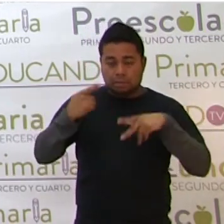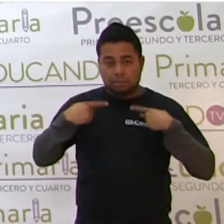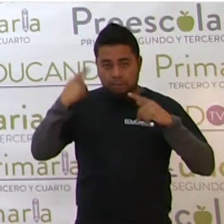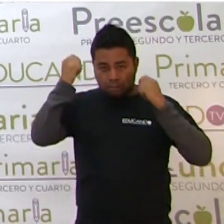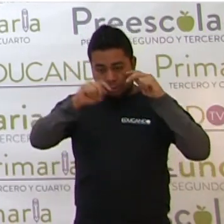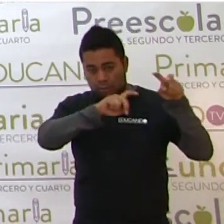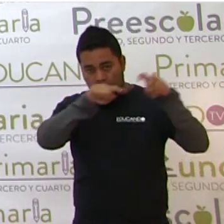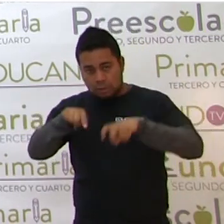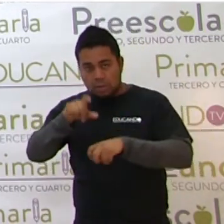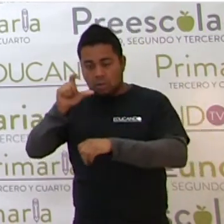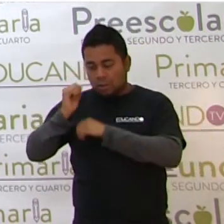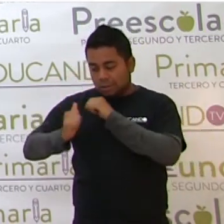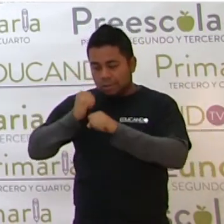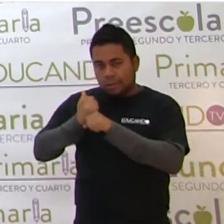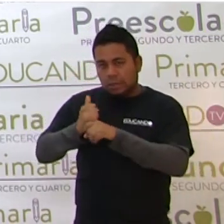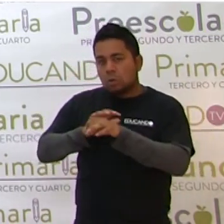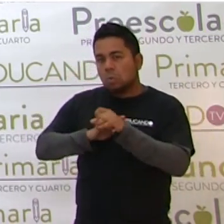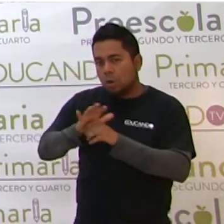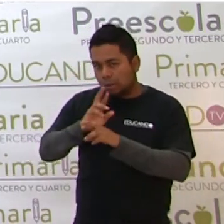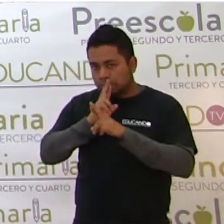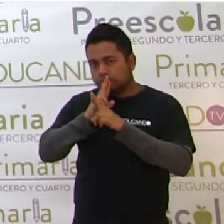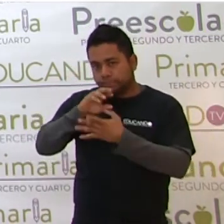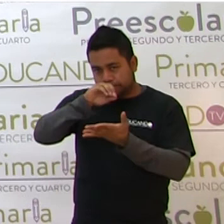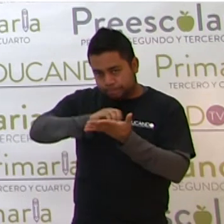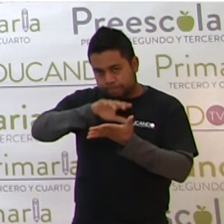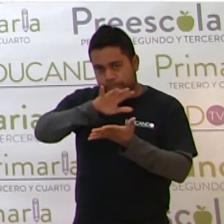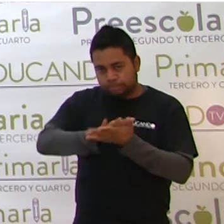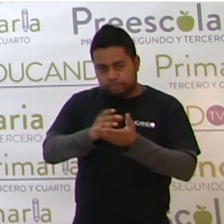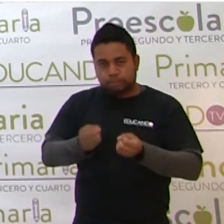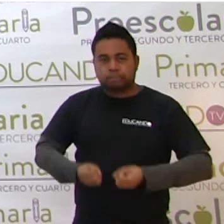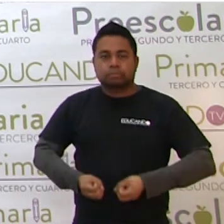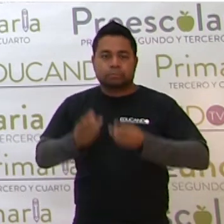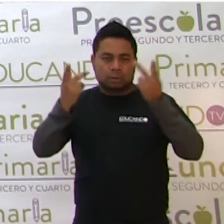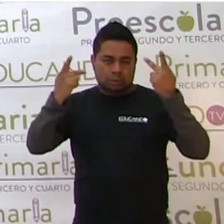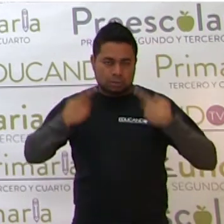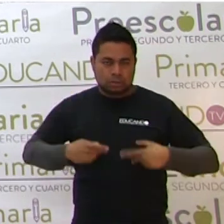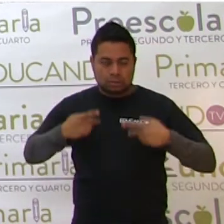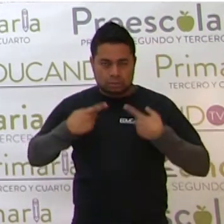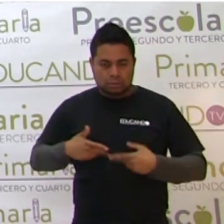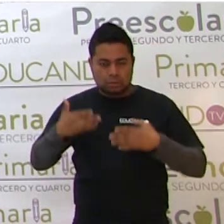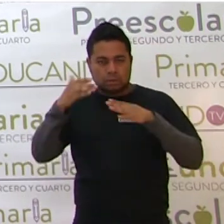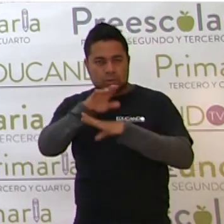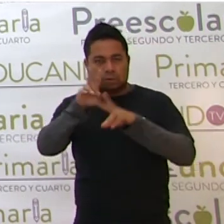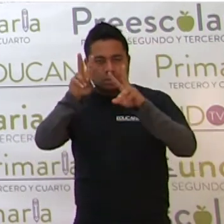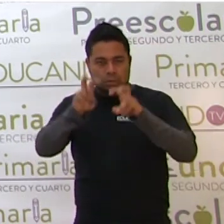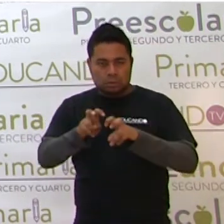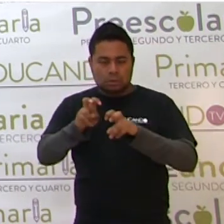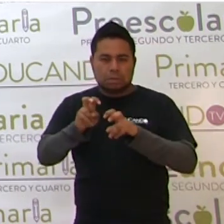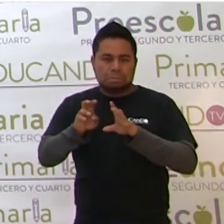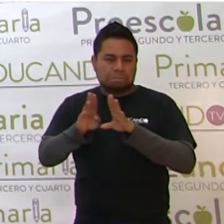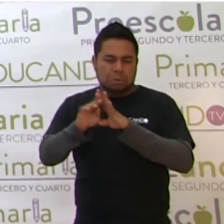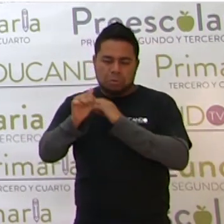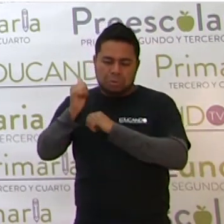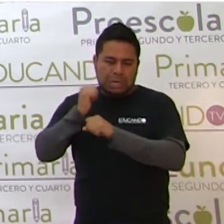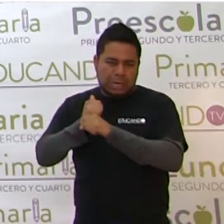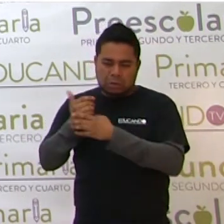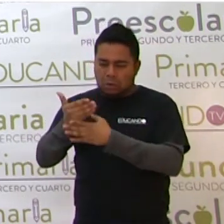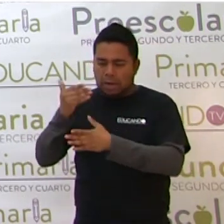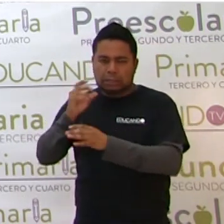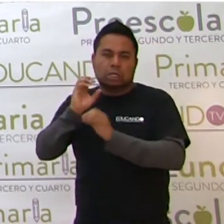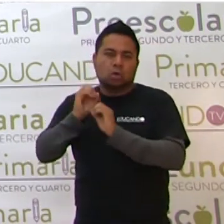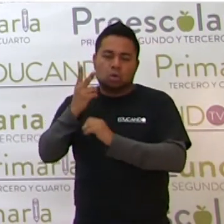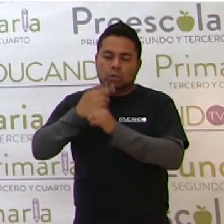el resultado de esa visita en relación al año antepasado y el año